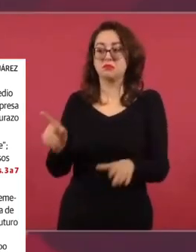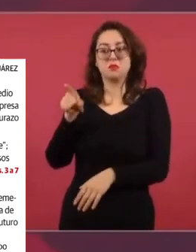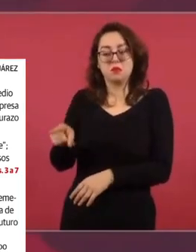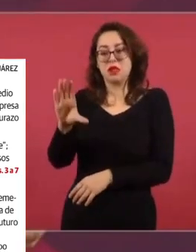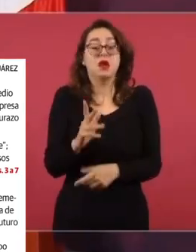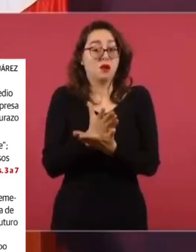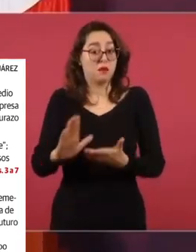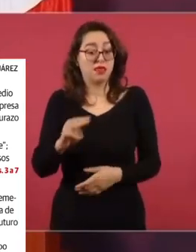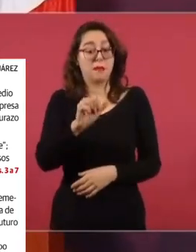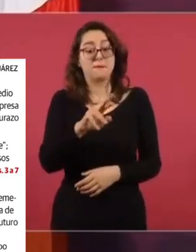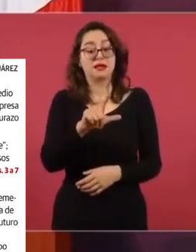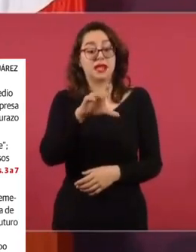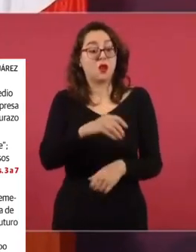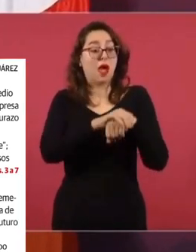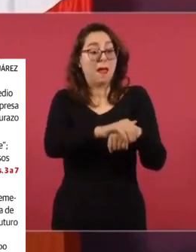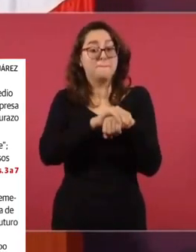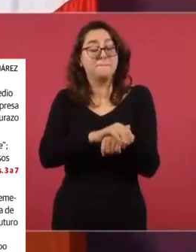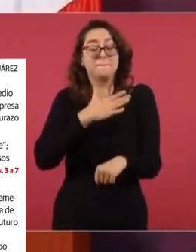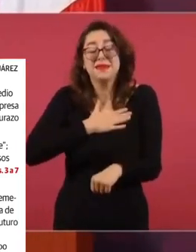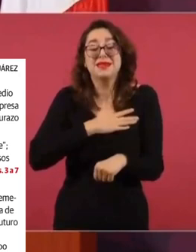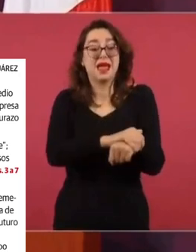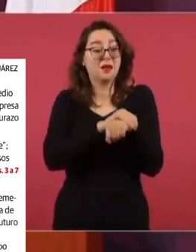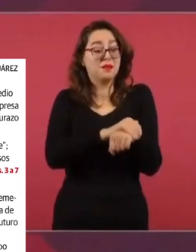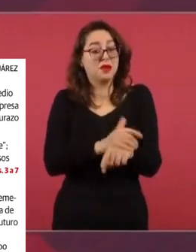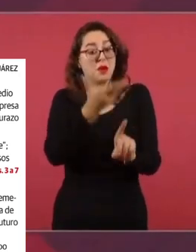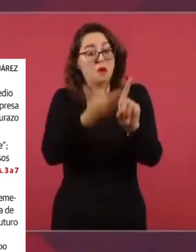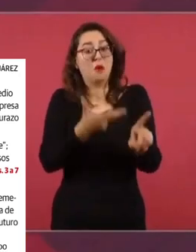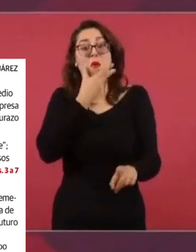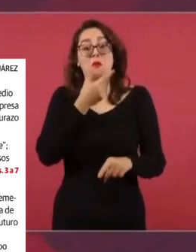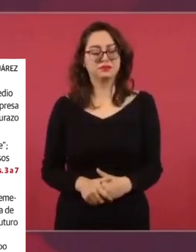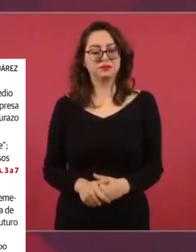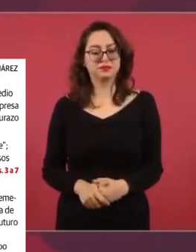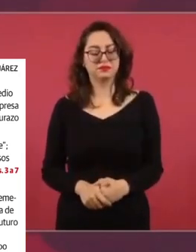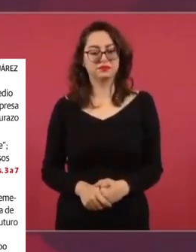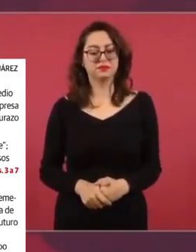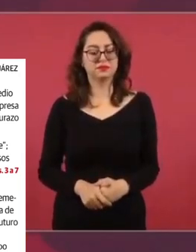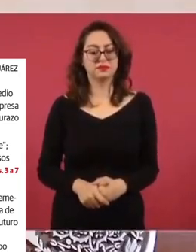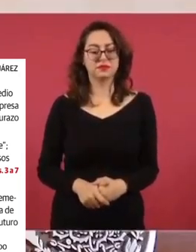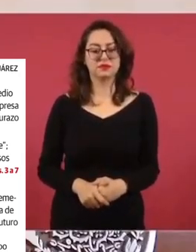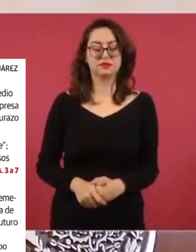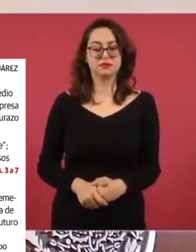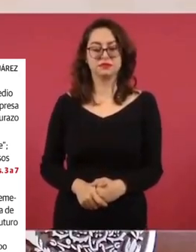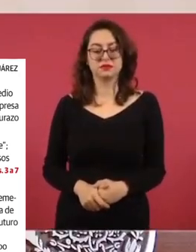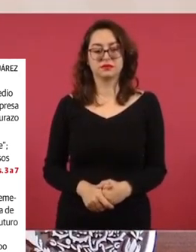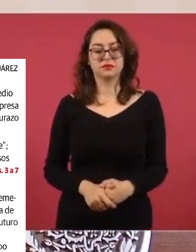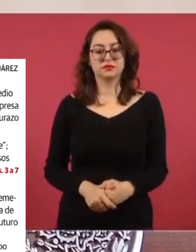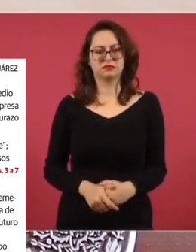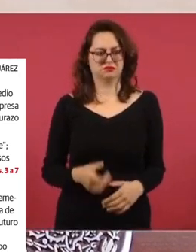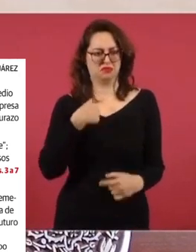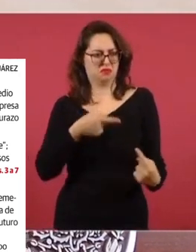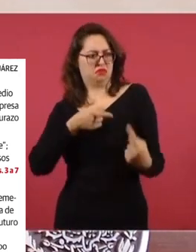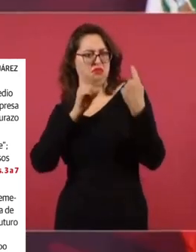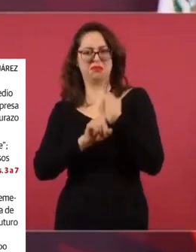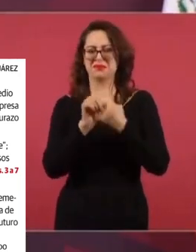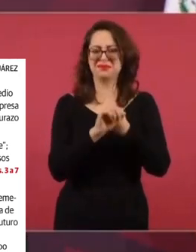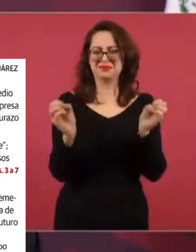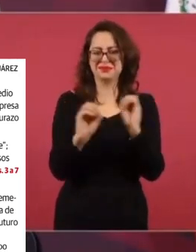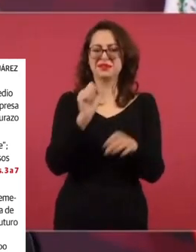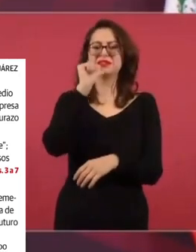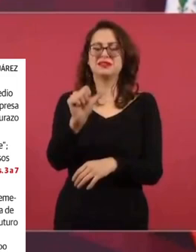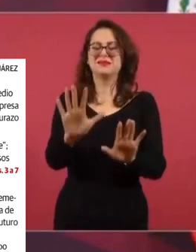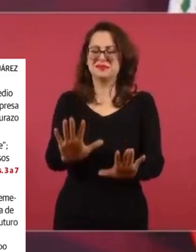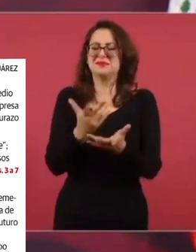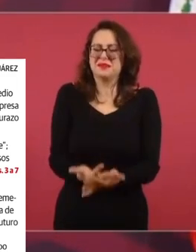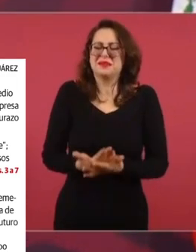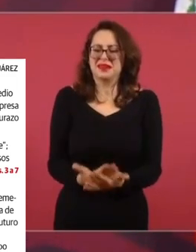Marcelo es mi amigo y es una muy buena persona y es un buen dirigente, de modo que no hay ningún problema. Entonces no nos adelantemos,